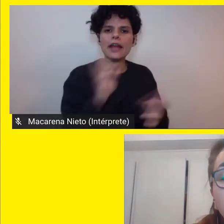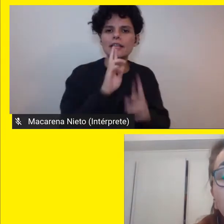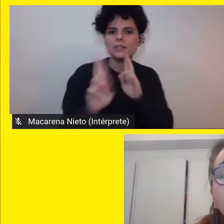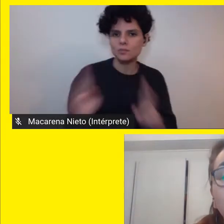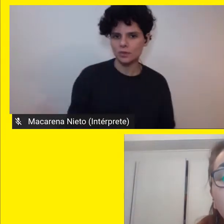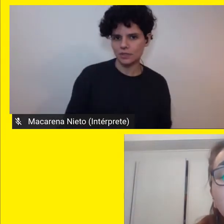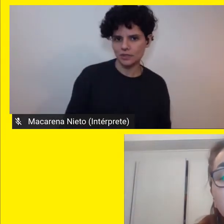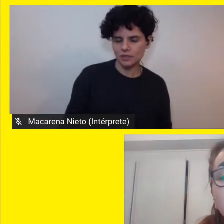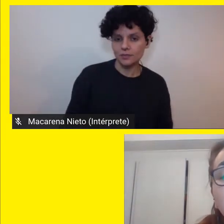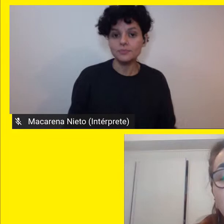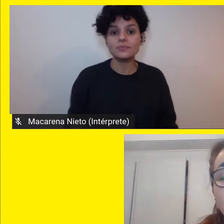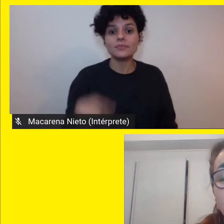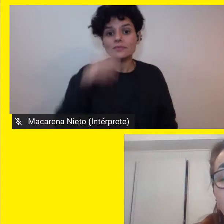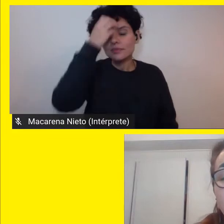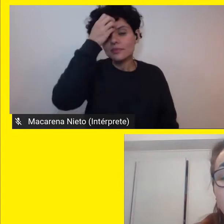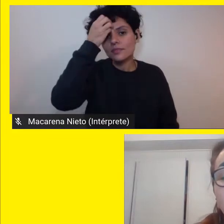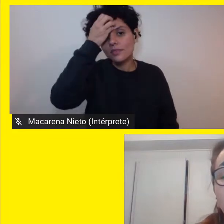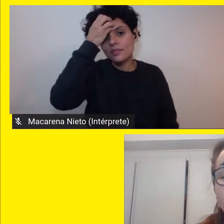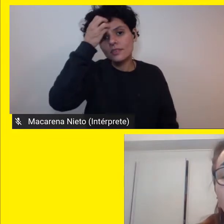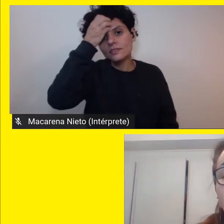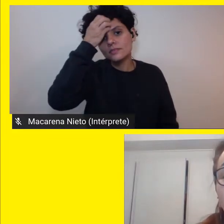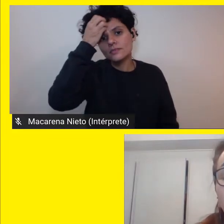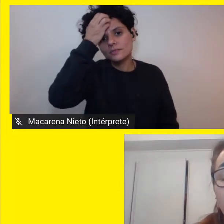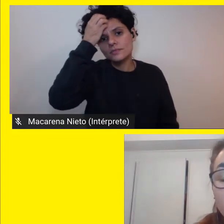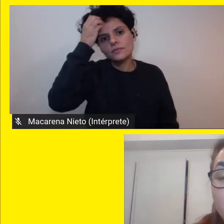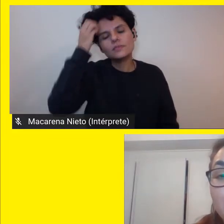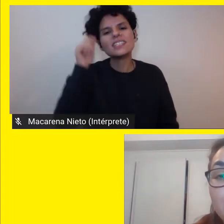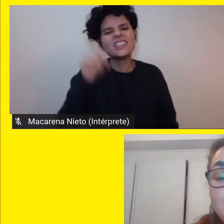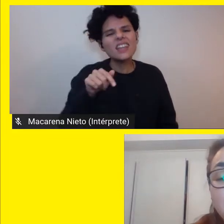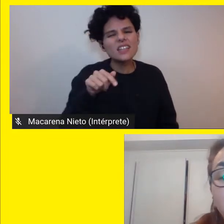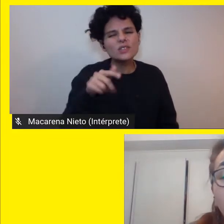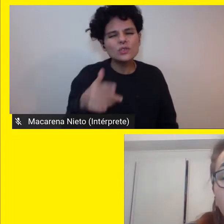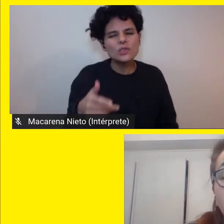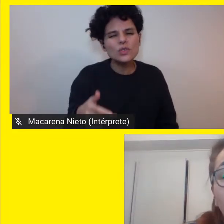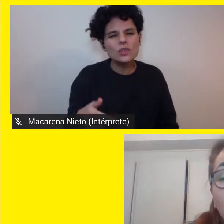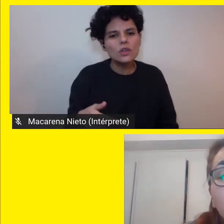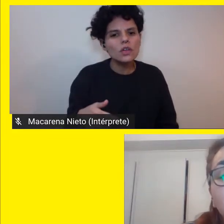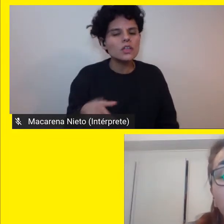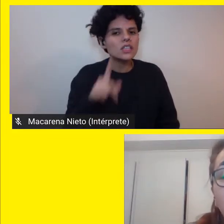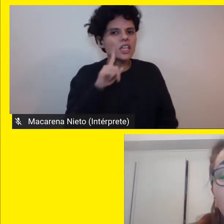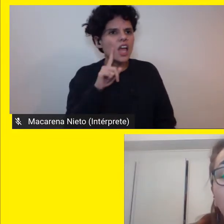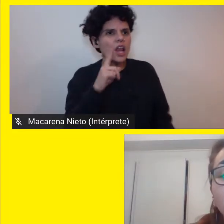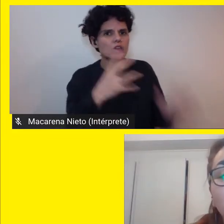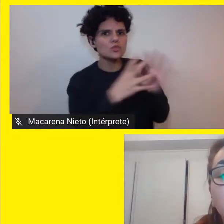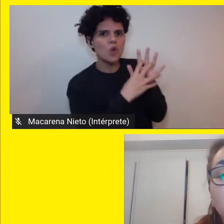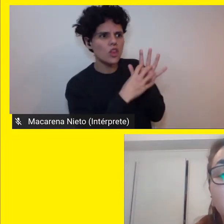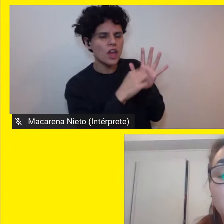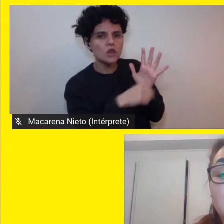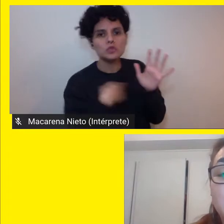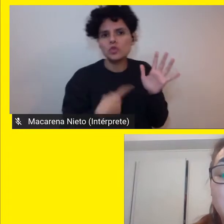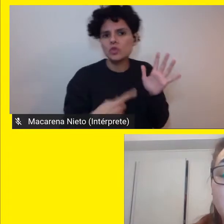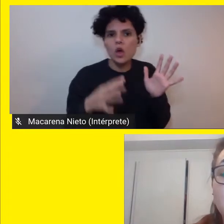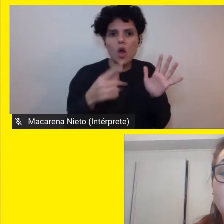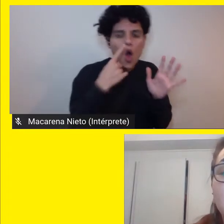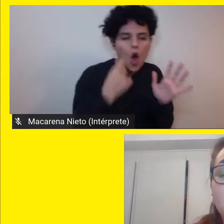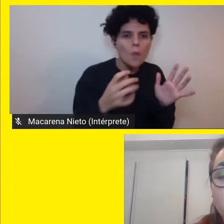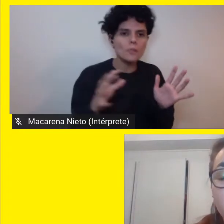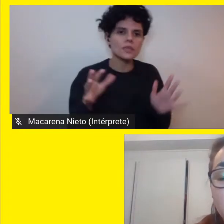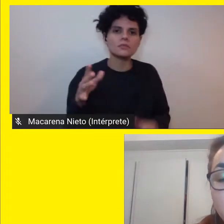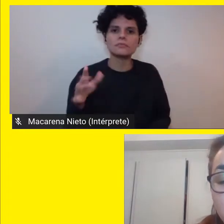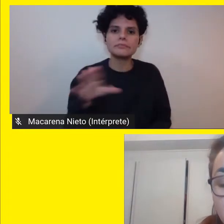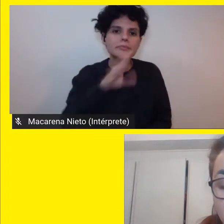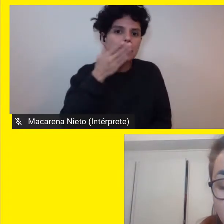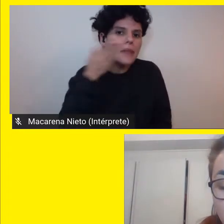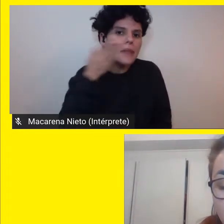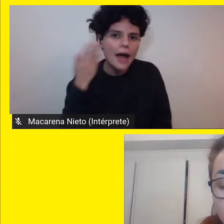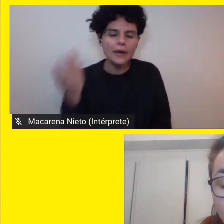Y esa vara construida a medida es a medida, digamos, de los sujetos dominantes, que hoy día son hombres, son blancos, son ricos y generalmente además